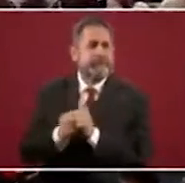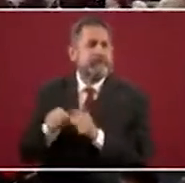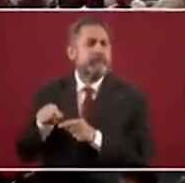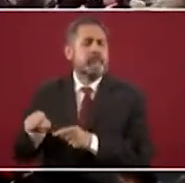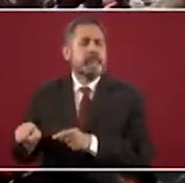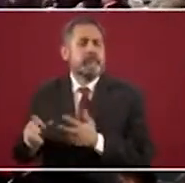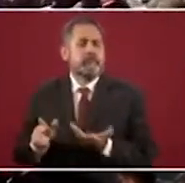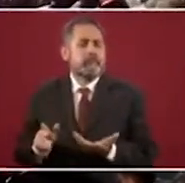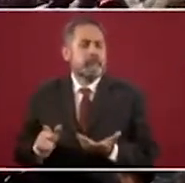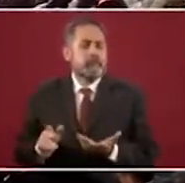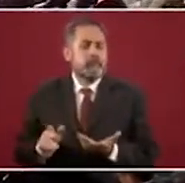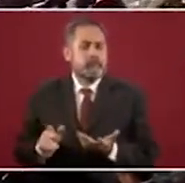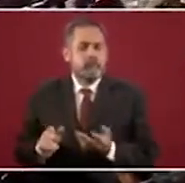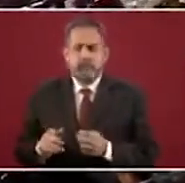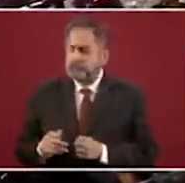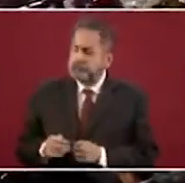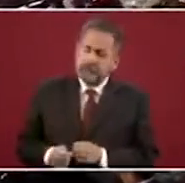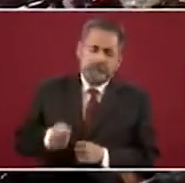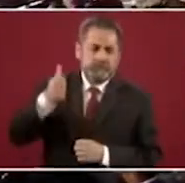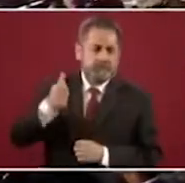de origen